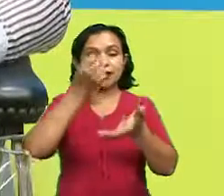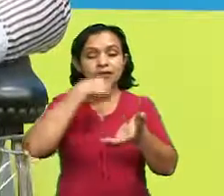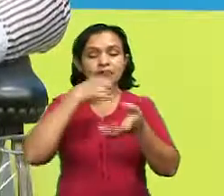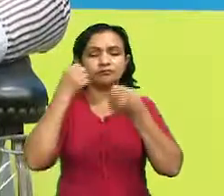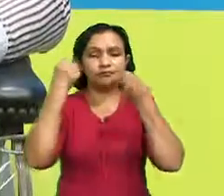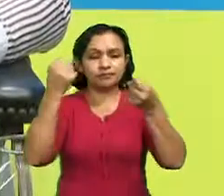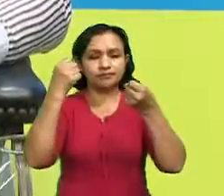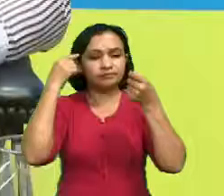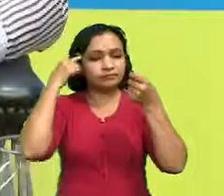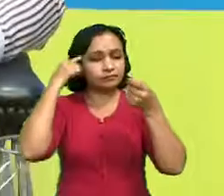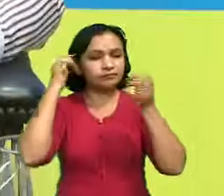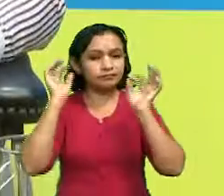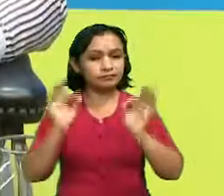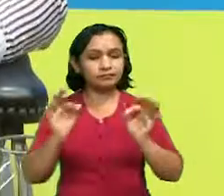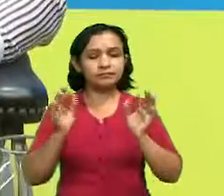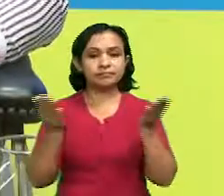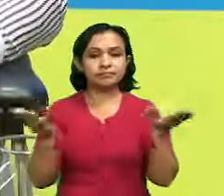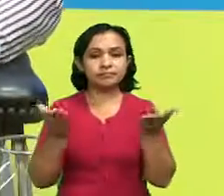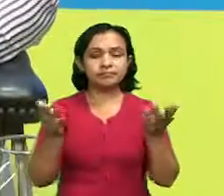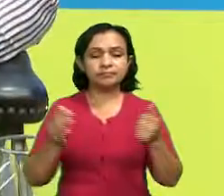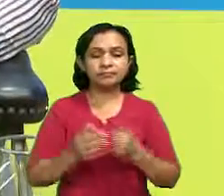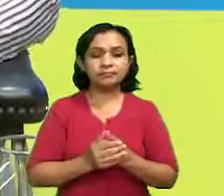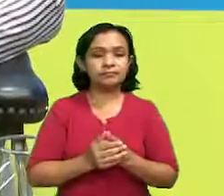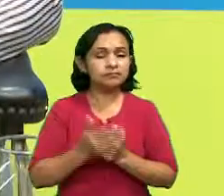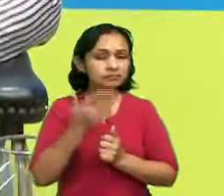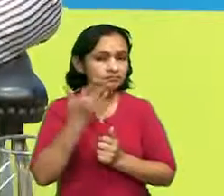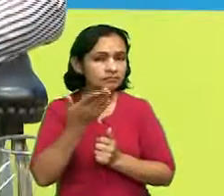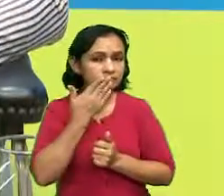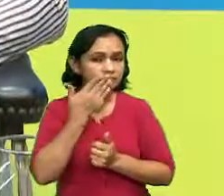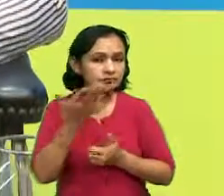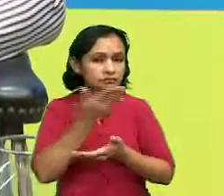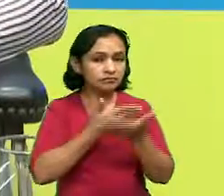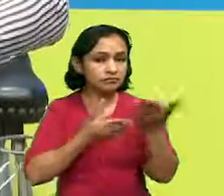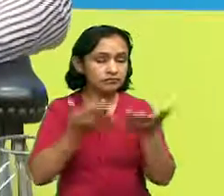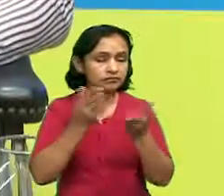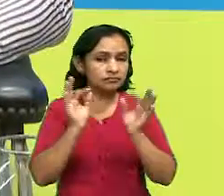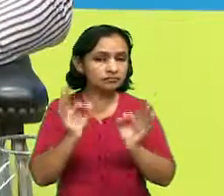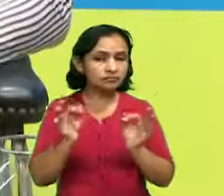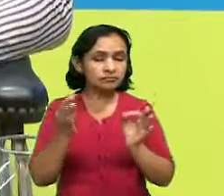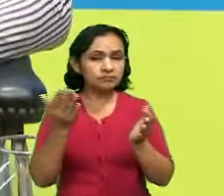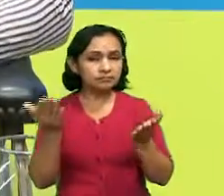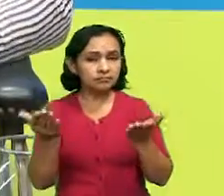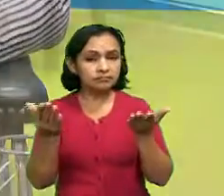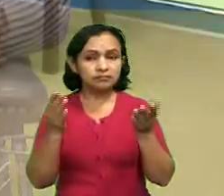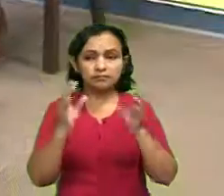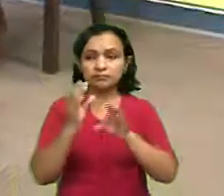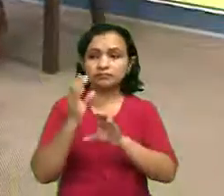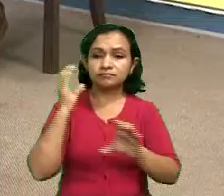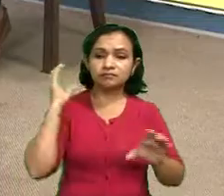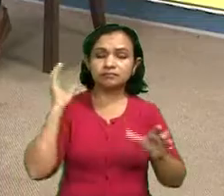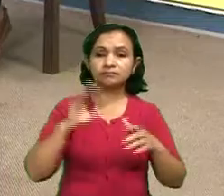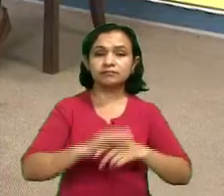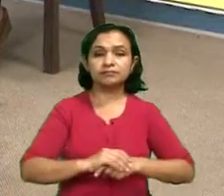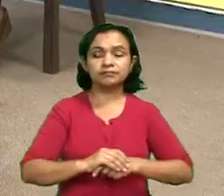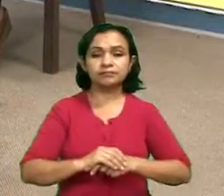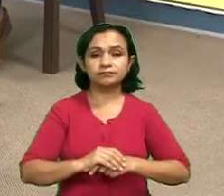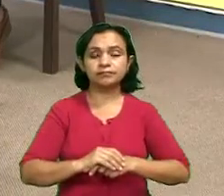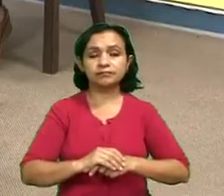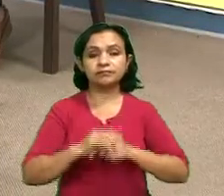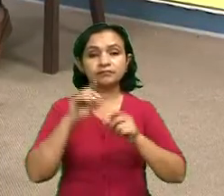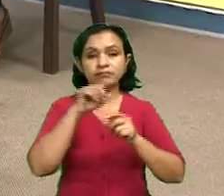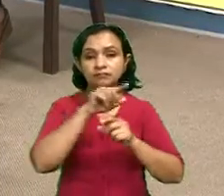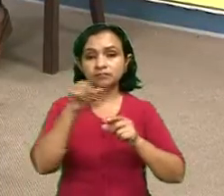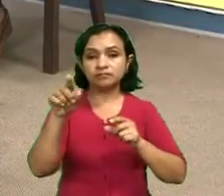su cabecita, que funcione bien. ¿Qué tan confiables son estos medicamentos que venden en las unidades de los buses? Bueno, este tipo